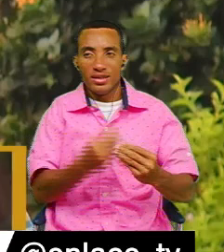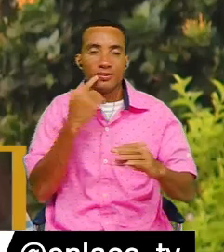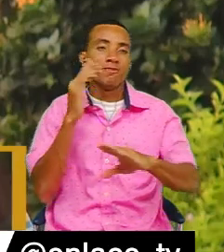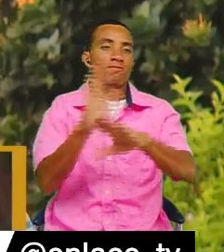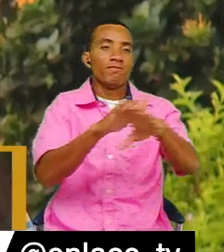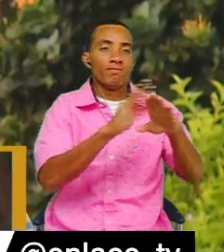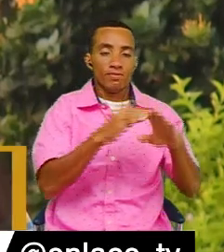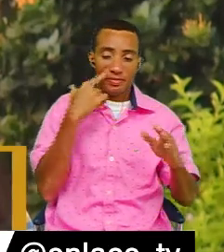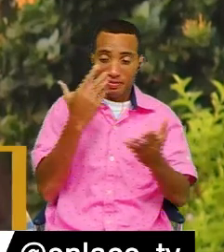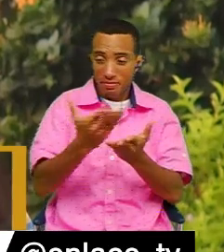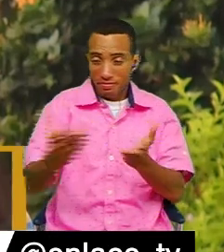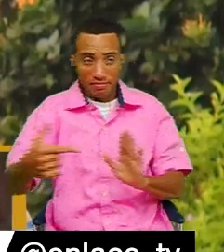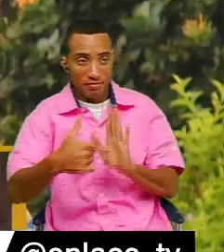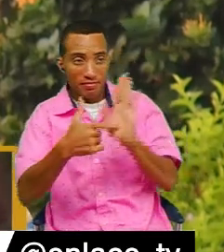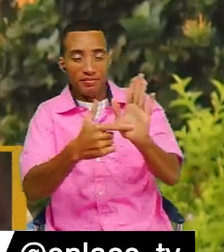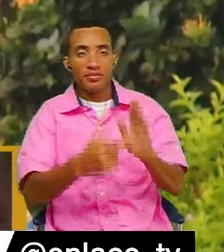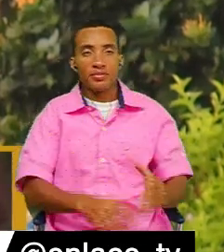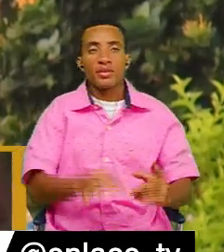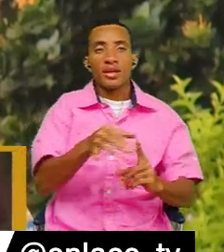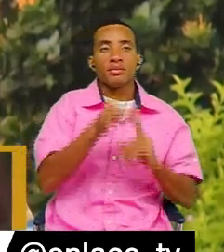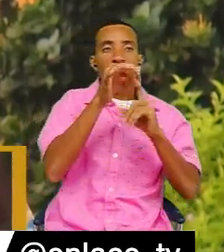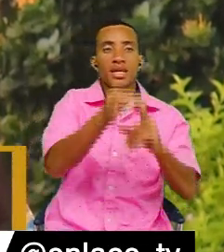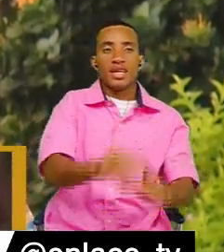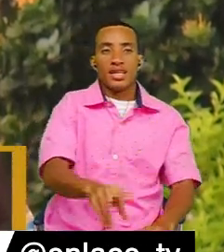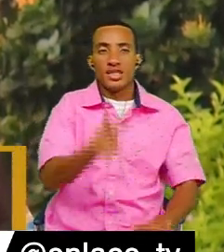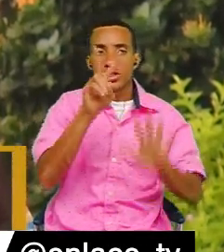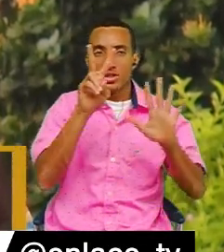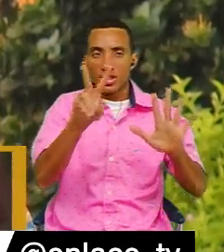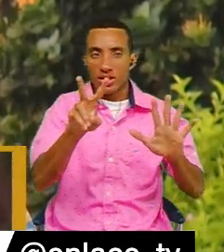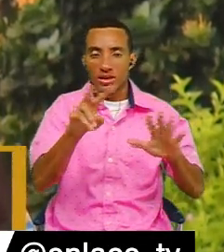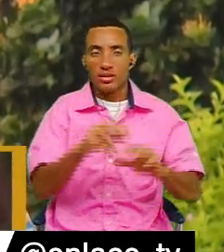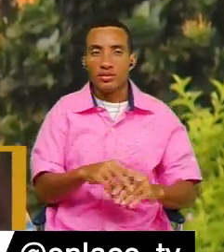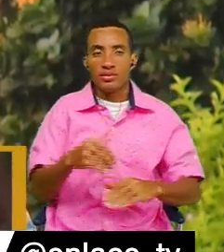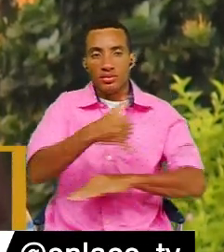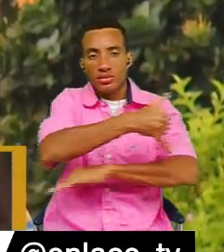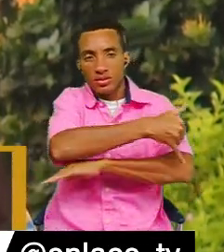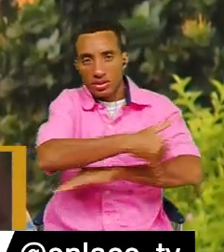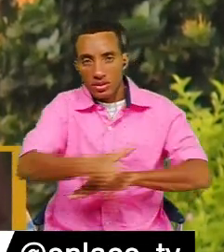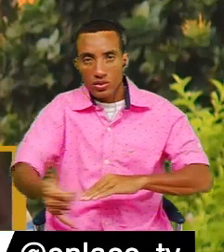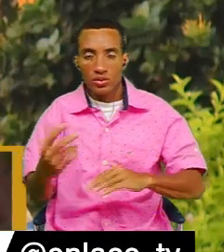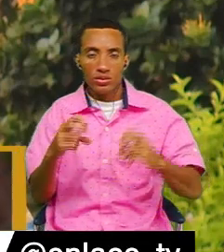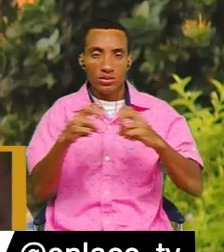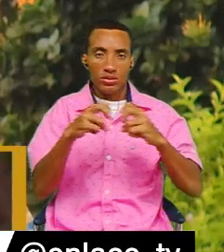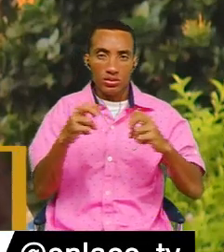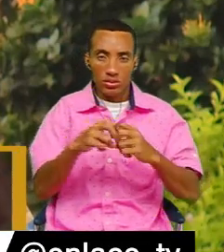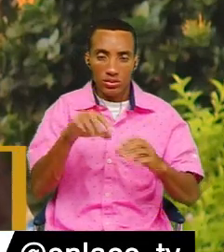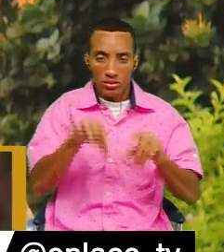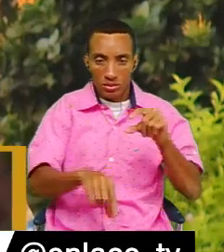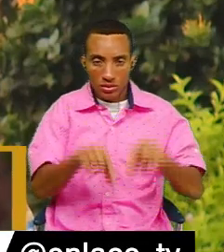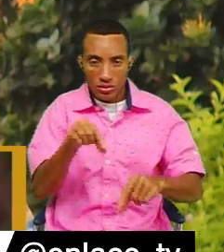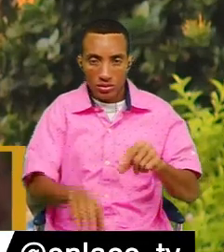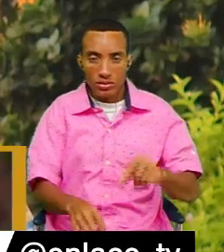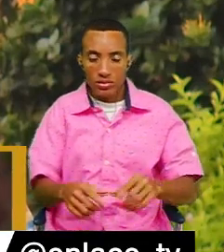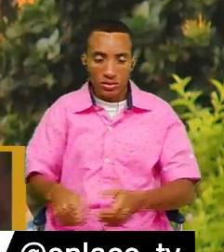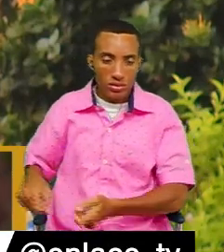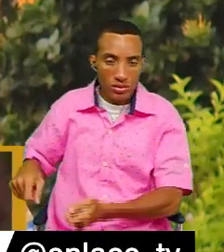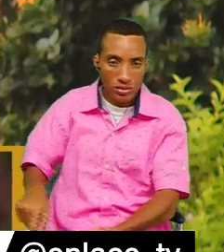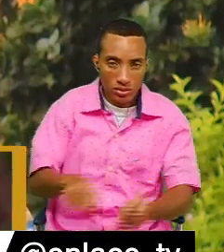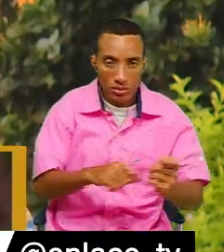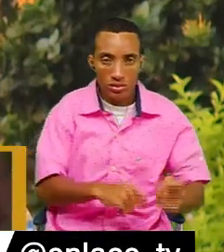de lo que se hace en las 7 especialidades que tiene el colegio: dibujo, electricidad, electrónica, fundición,